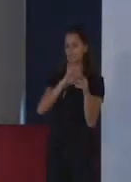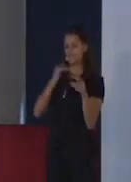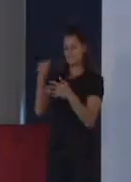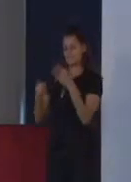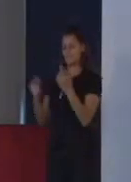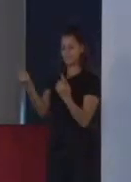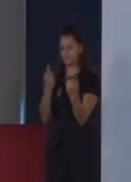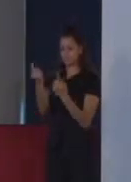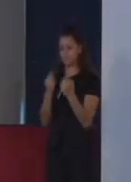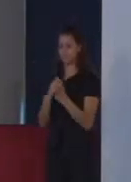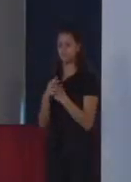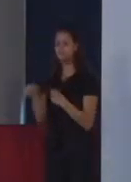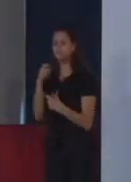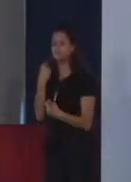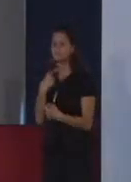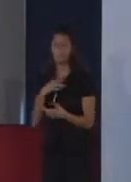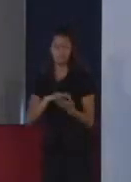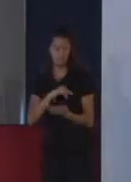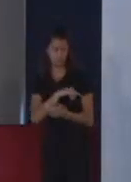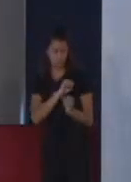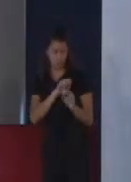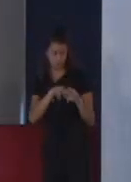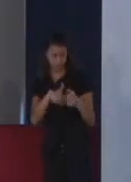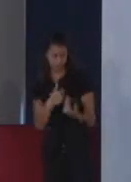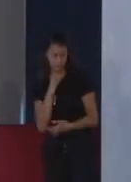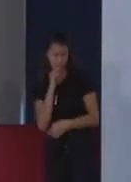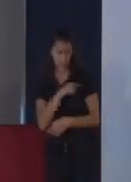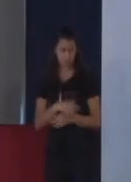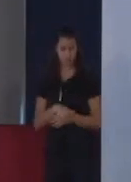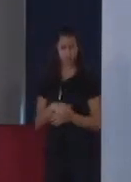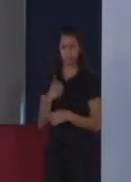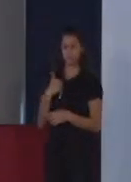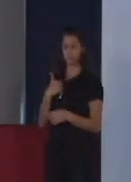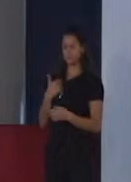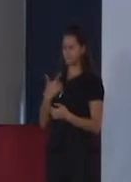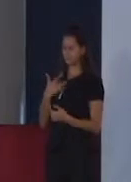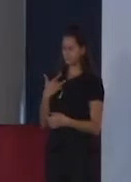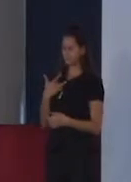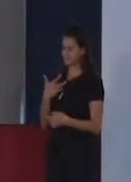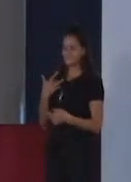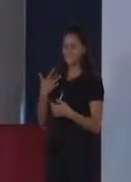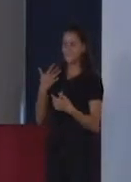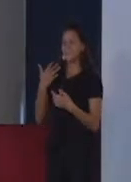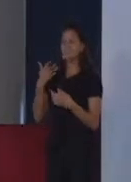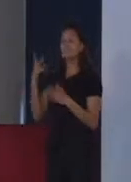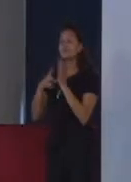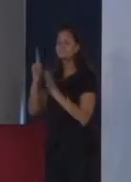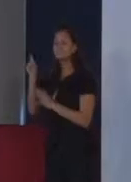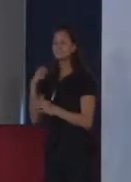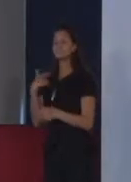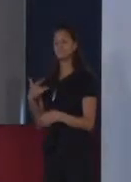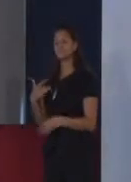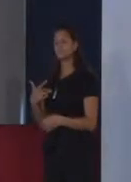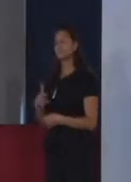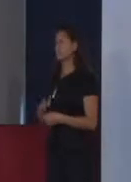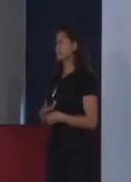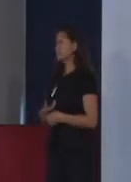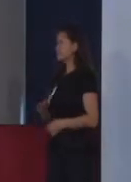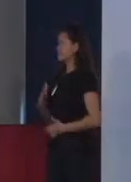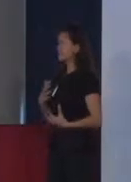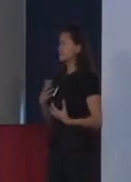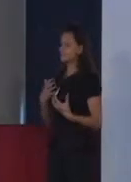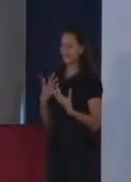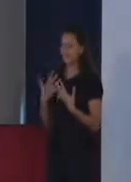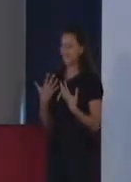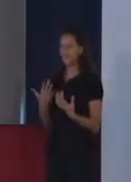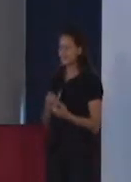tienen vida sexual. Y yo sentía, o sea, eso fue en el 2006, y yo decía, es imposible que